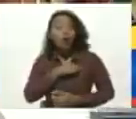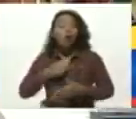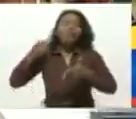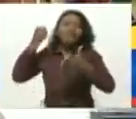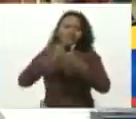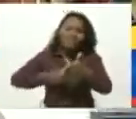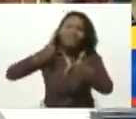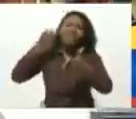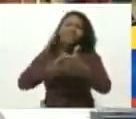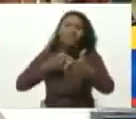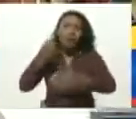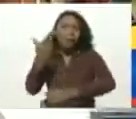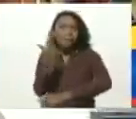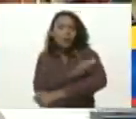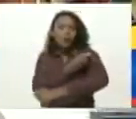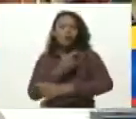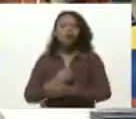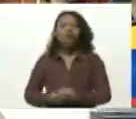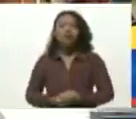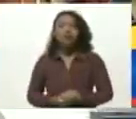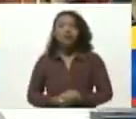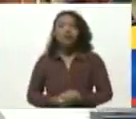empeñados en la vacunación.